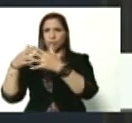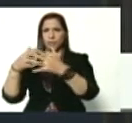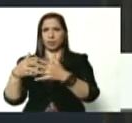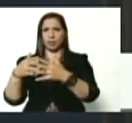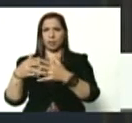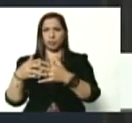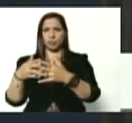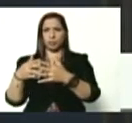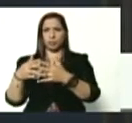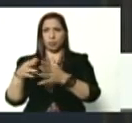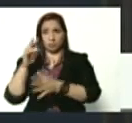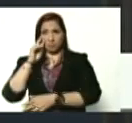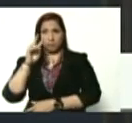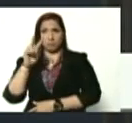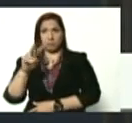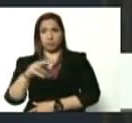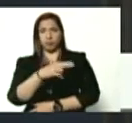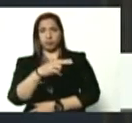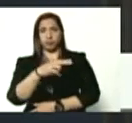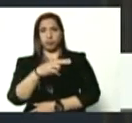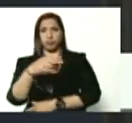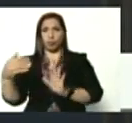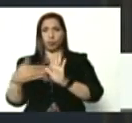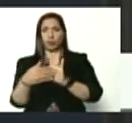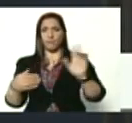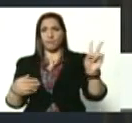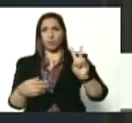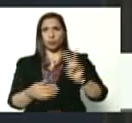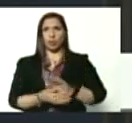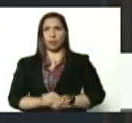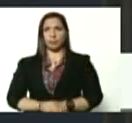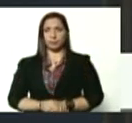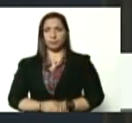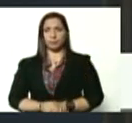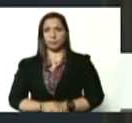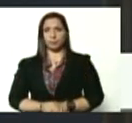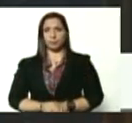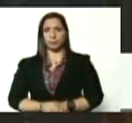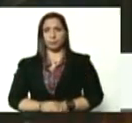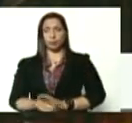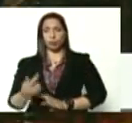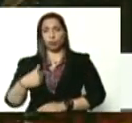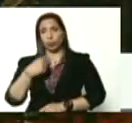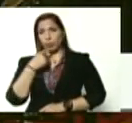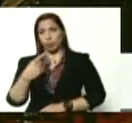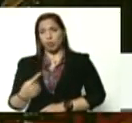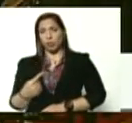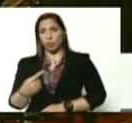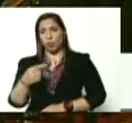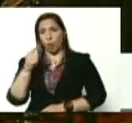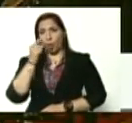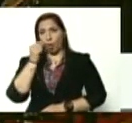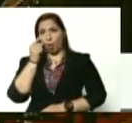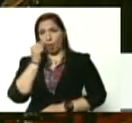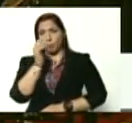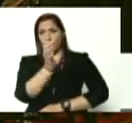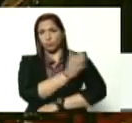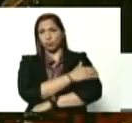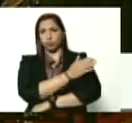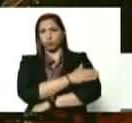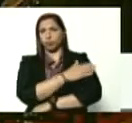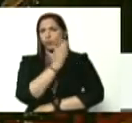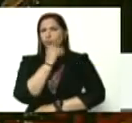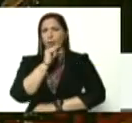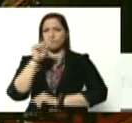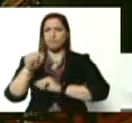puesto su mirada en venezuela y yo le digo a los señores de la oposición no hay